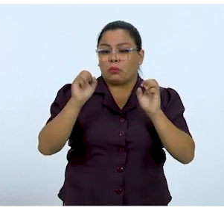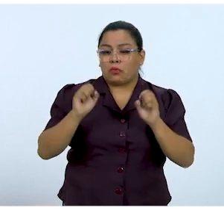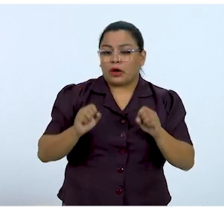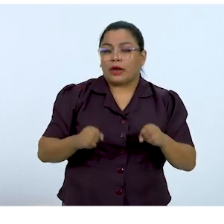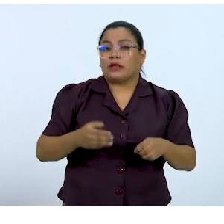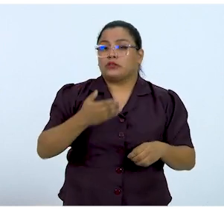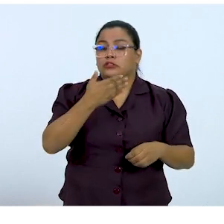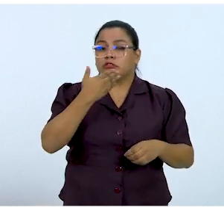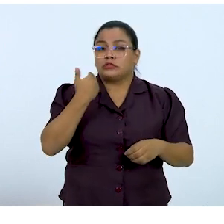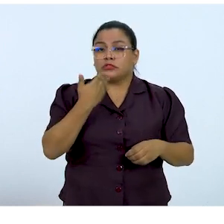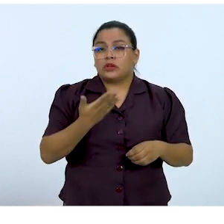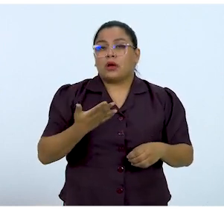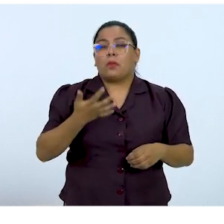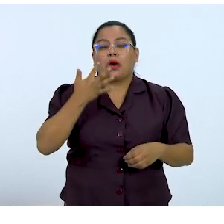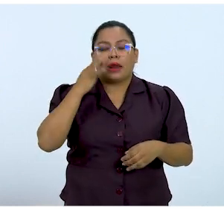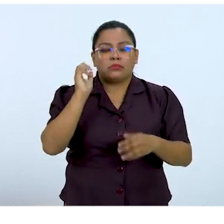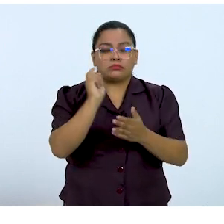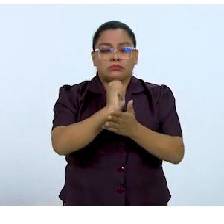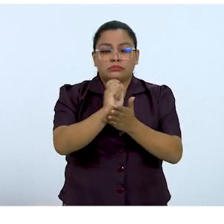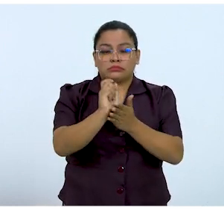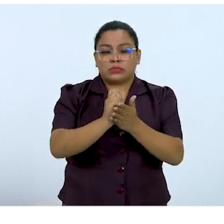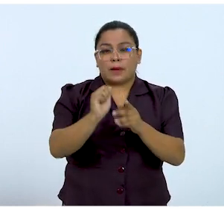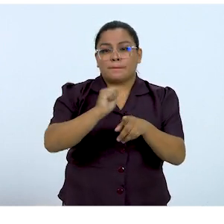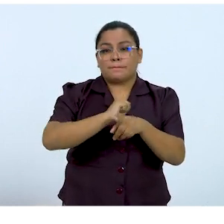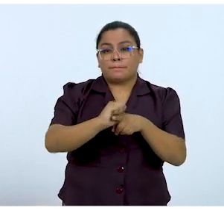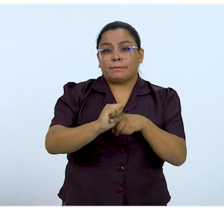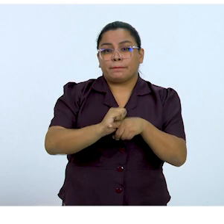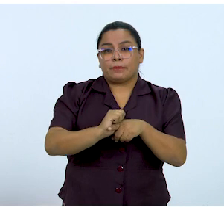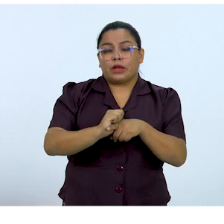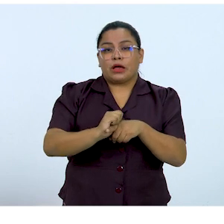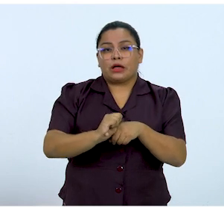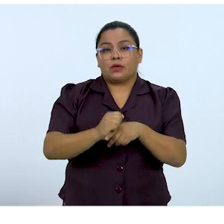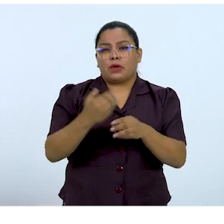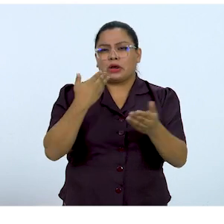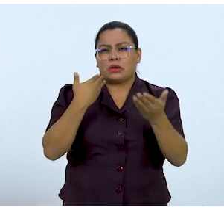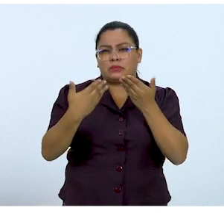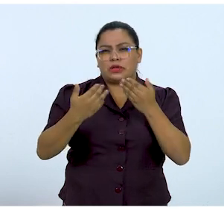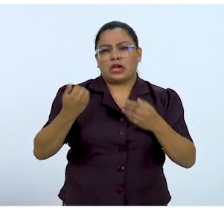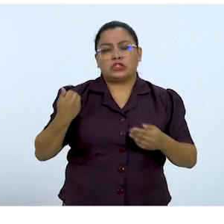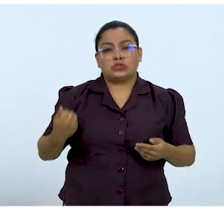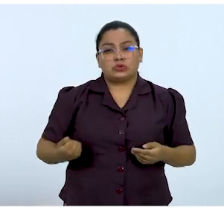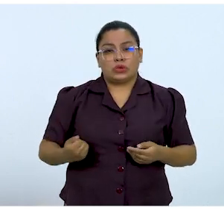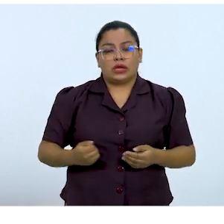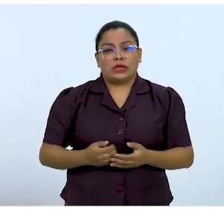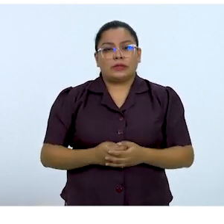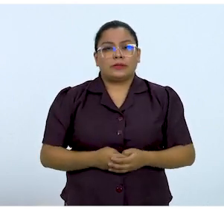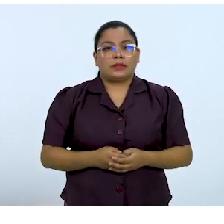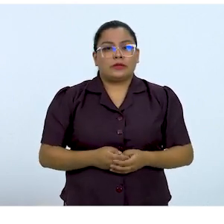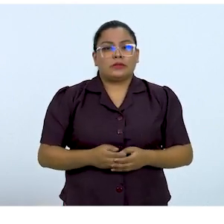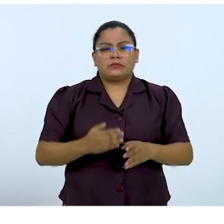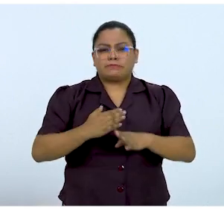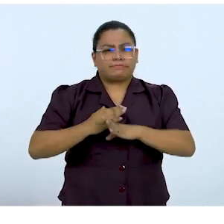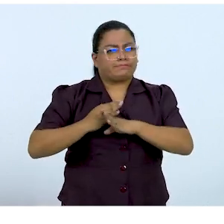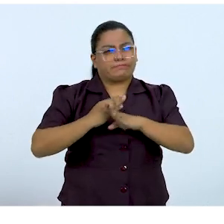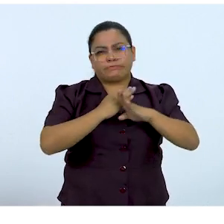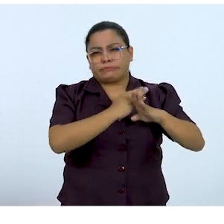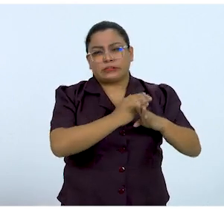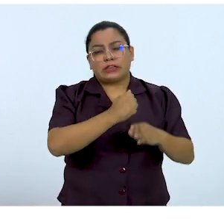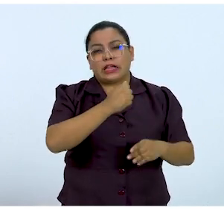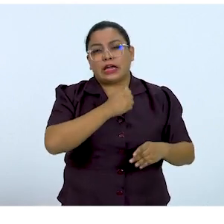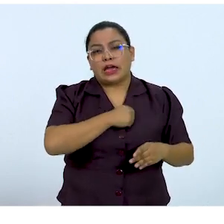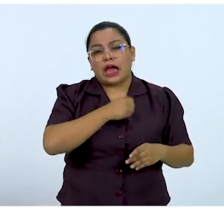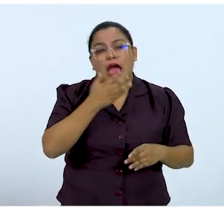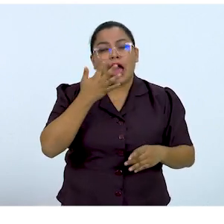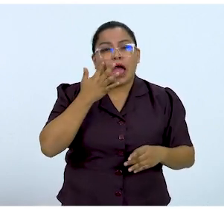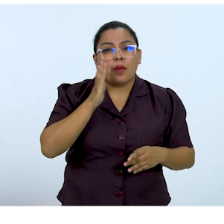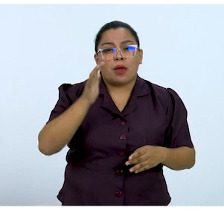Esto te puede suceder si, por ejemplo, tú escribes un ejercicio de imprevisto para explicar a un estudiante. Evitarás asignar